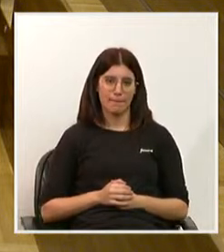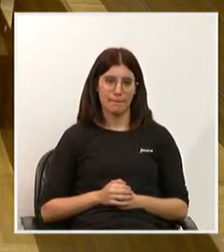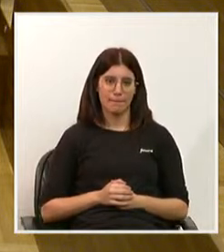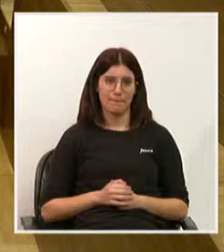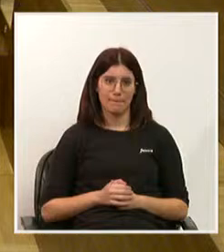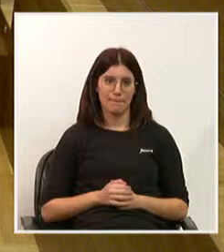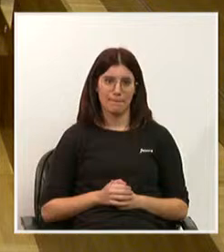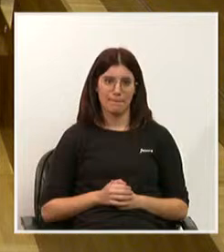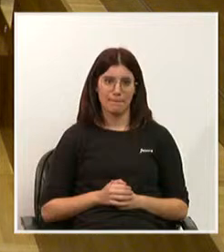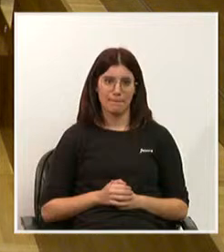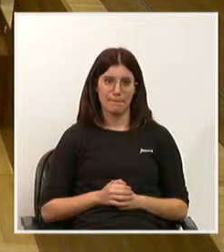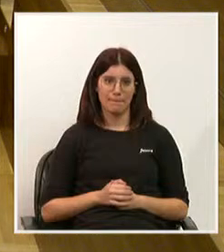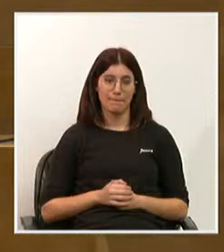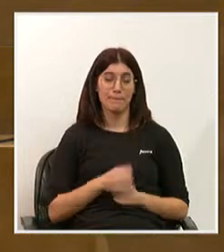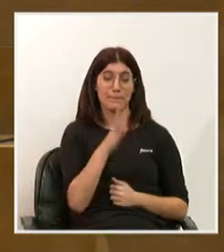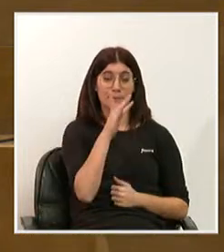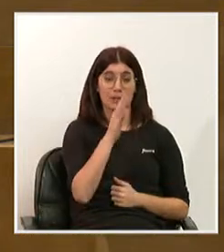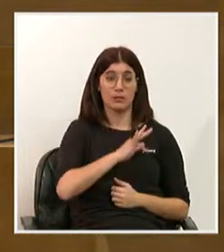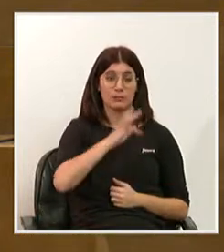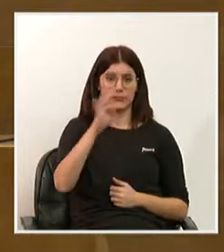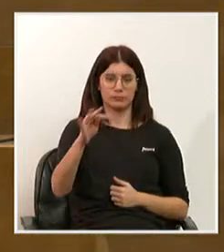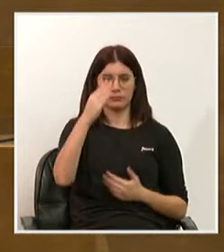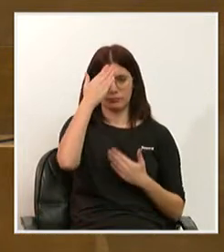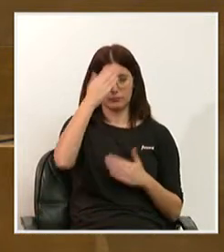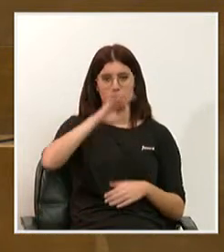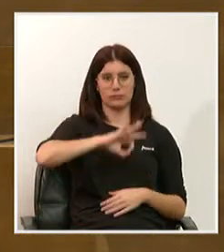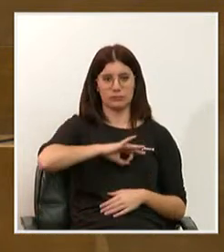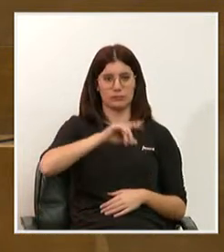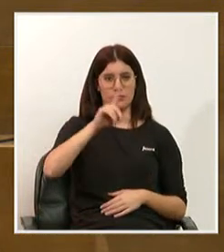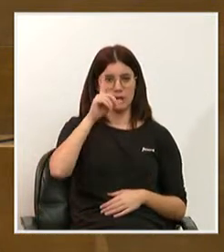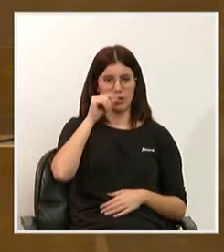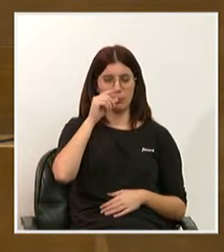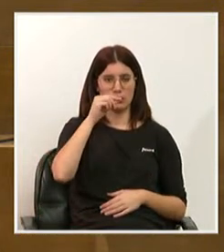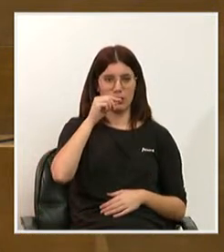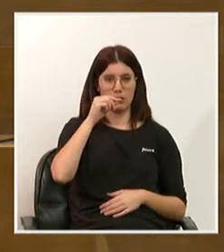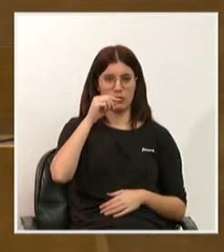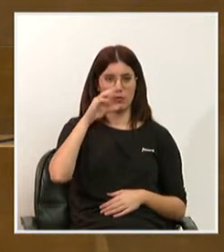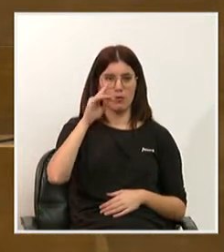gracias tiene la palabra elust diputado Benjamín